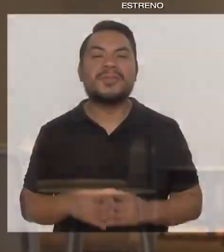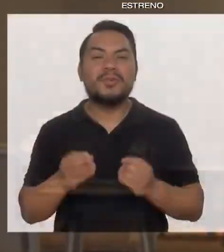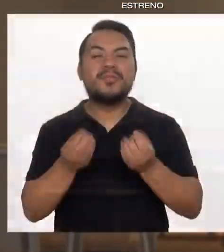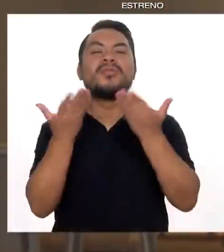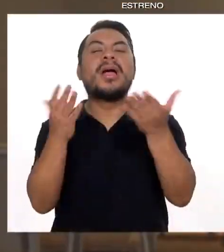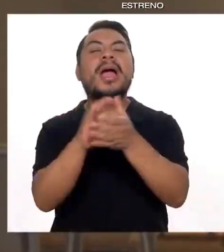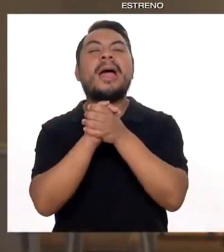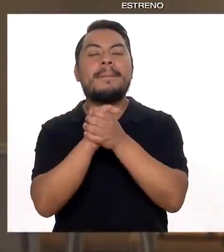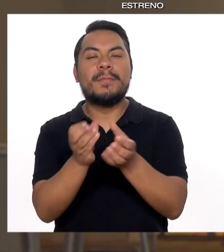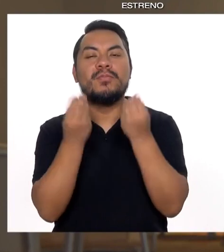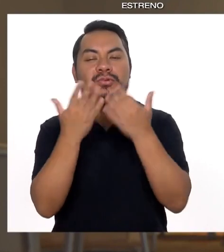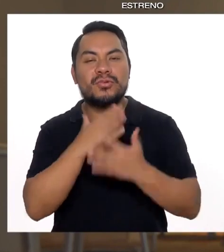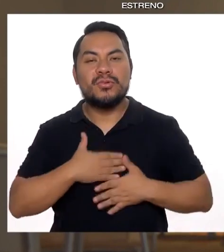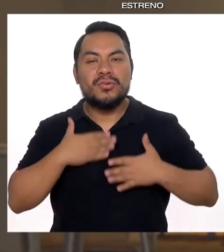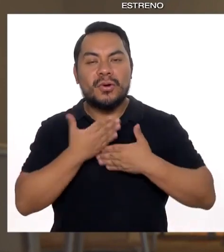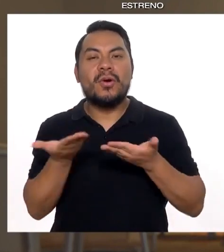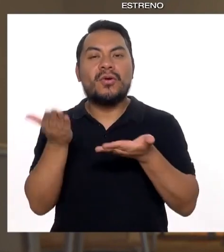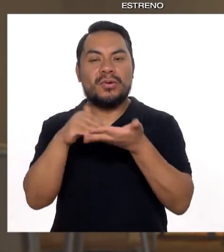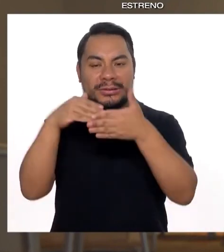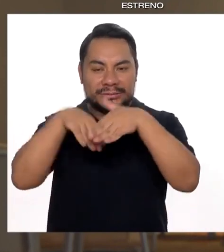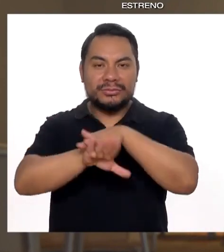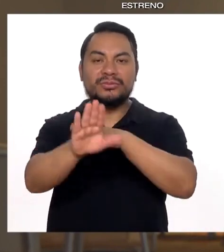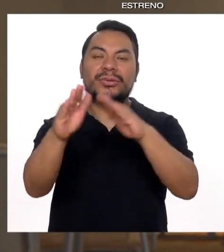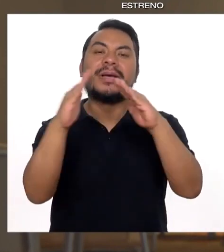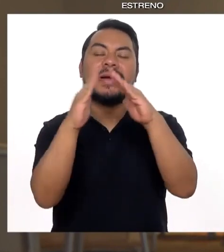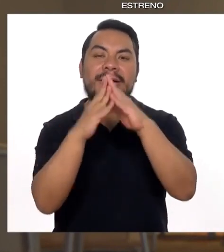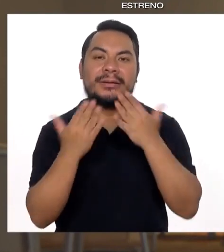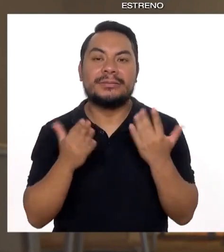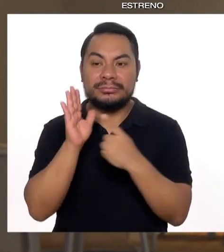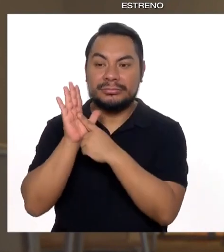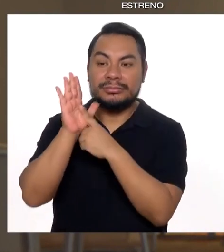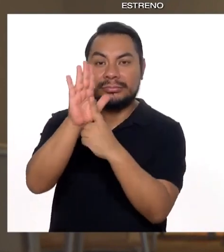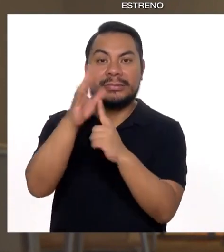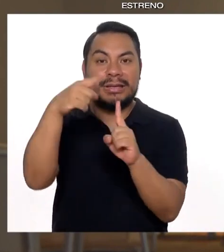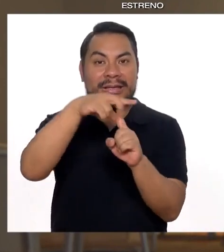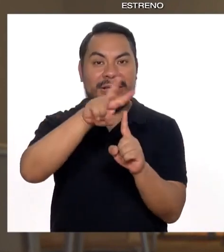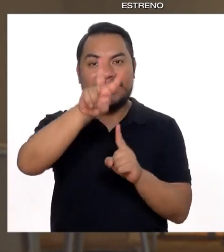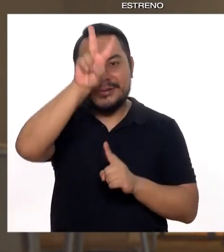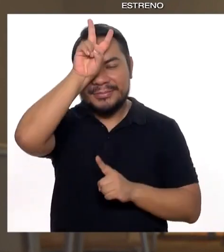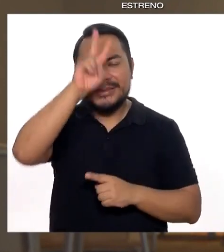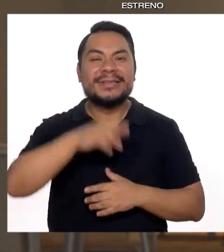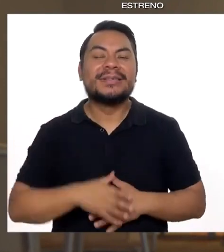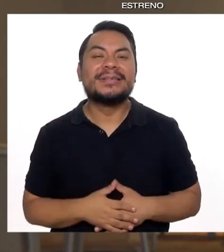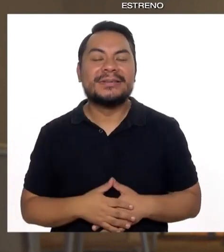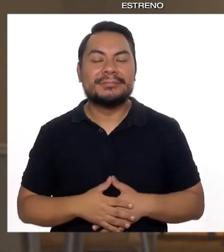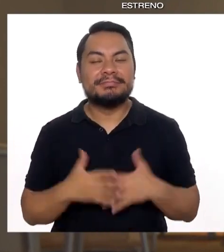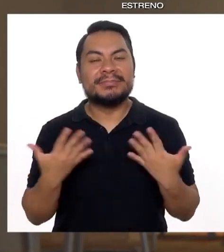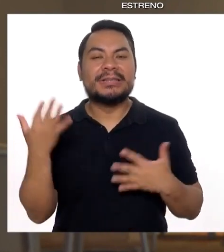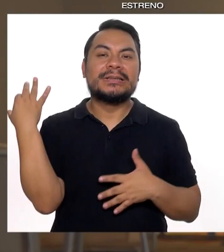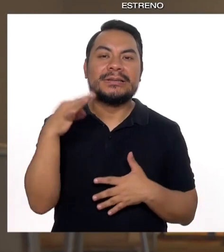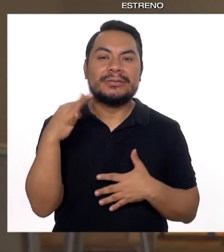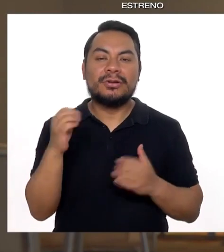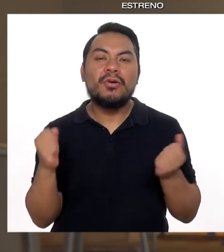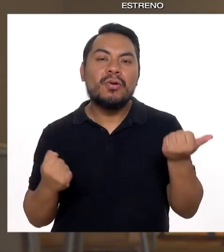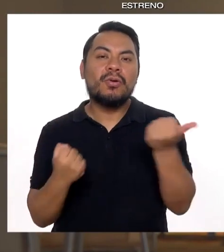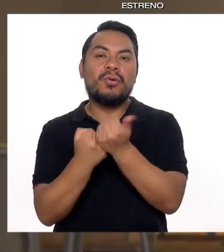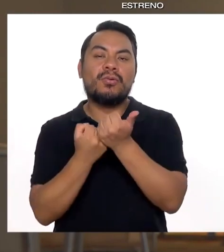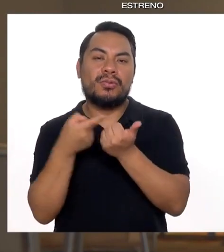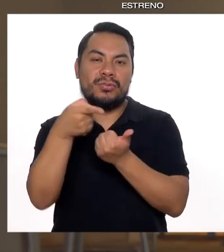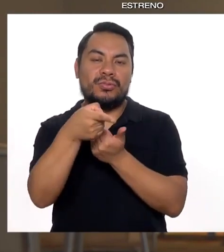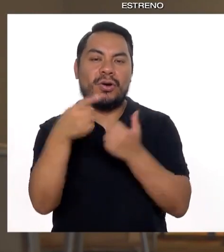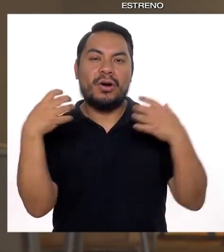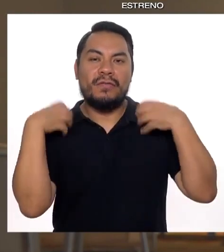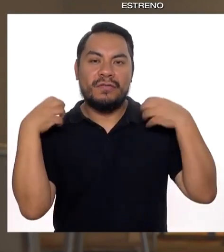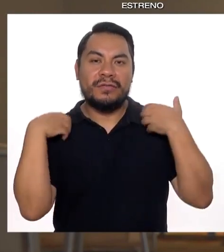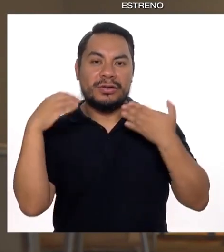¿Qué tal amigos? ¿Cómo están? Un gusto poder ingresar a sus hogares a través de la señal de TV Perú y como siempre con la coproducción